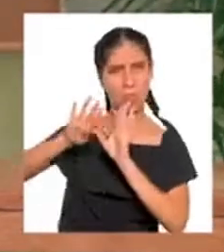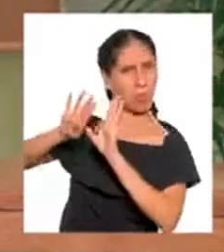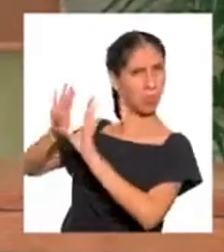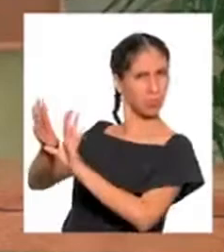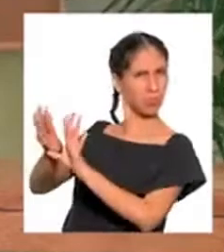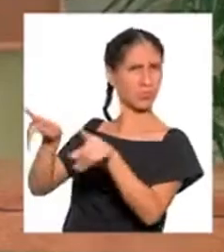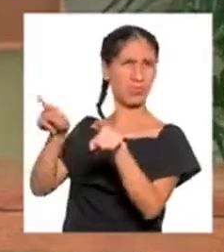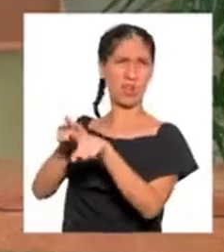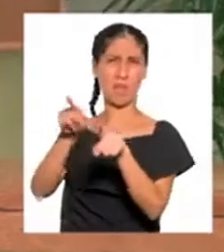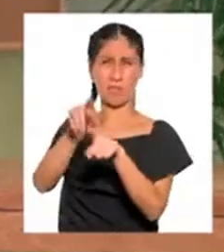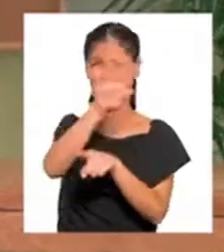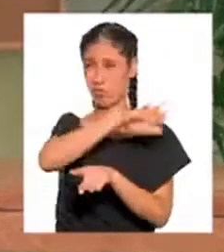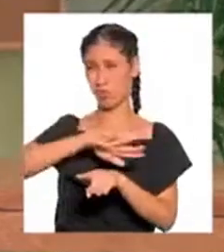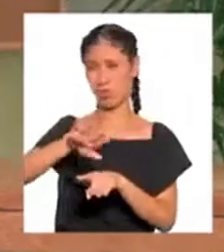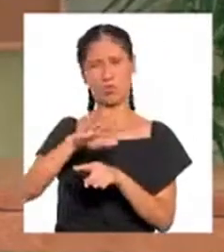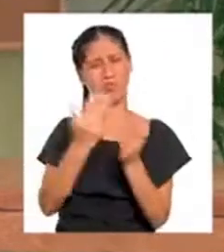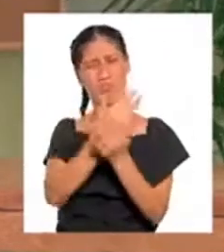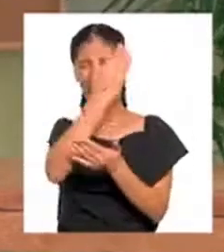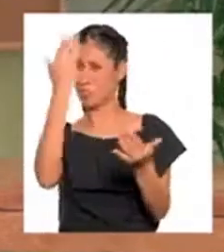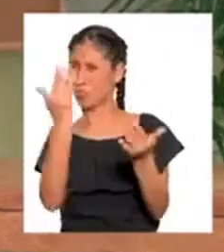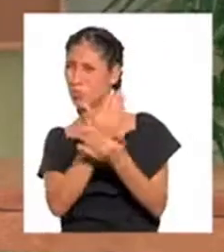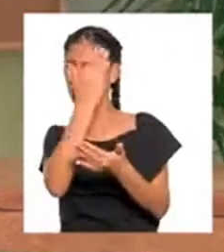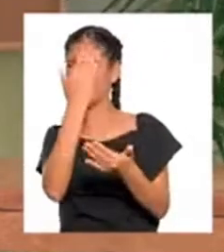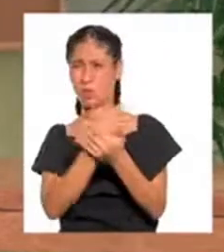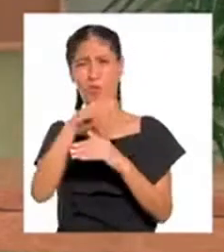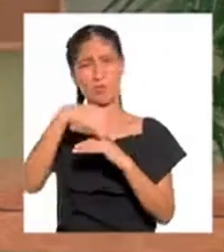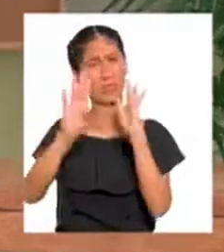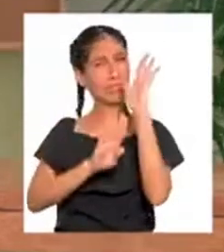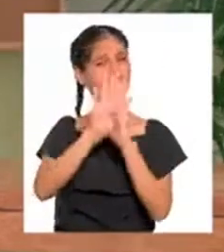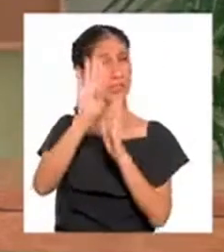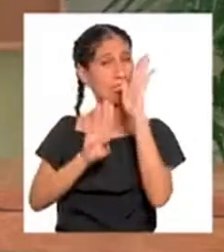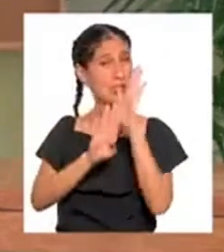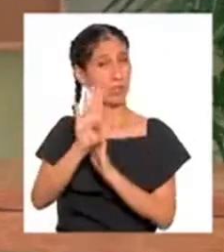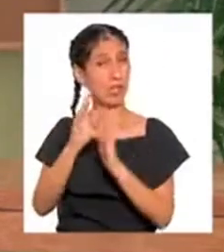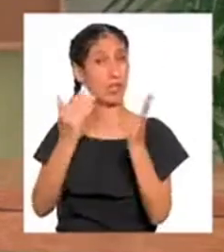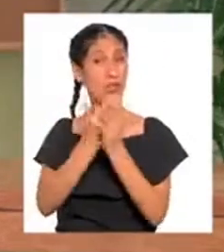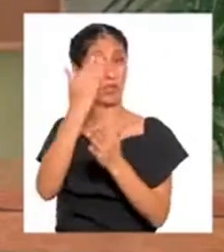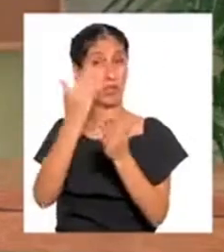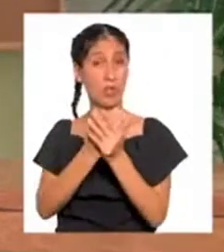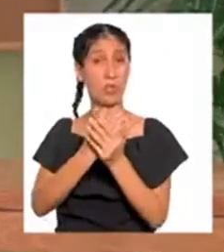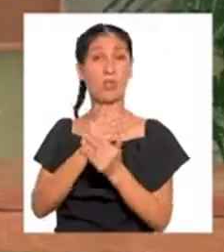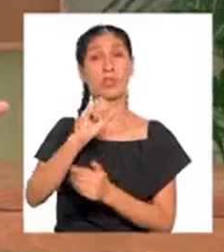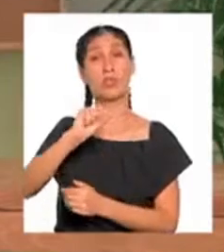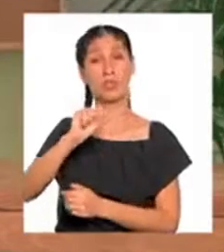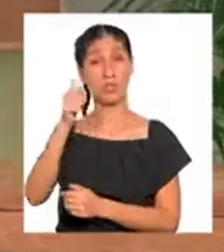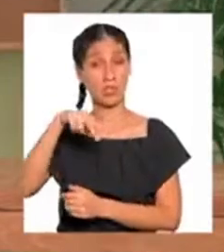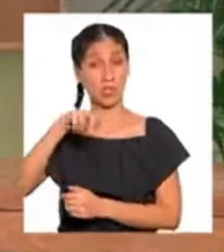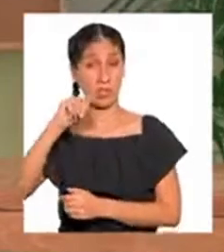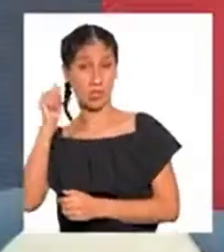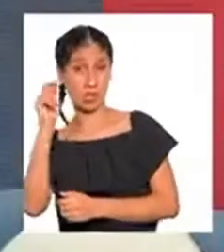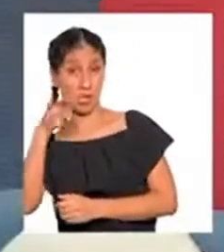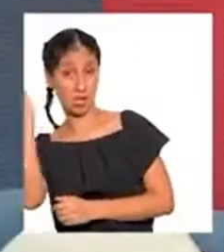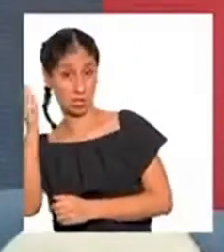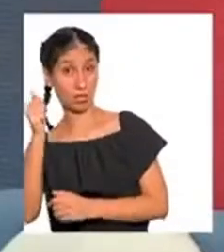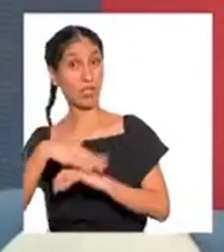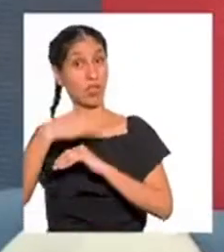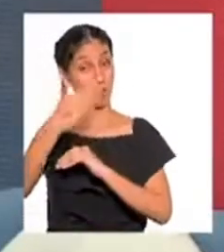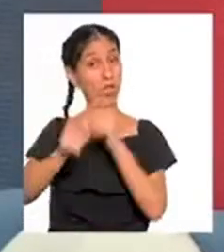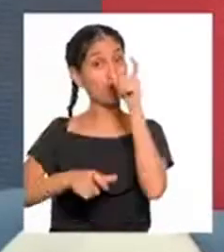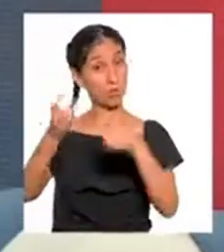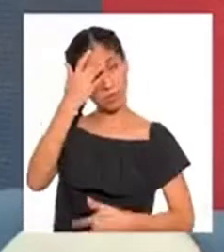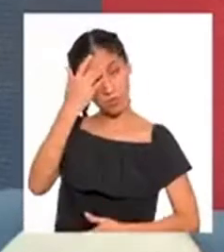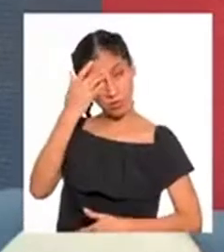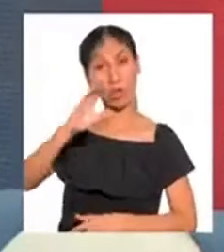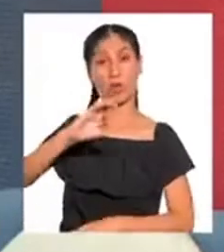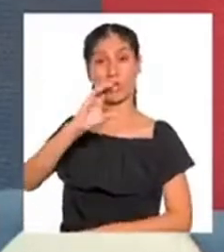son algunos de los problemas que contribuyeron a que se desarrollen las crisis sanitarias, como la epidemia del cólera, por ejemplo. No olvidemos que